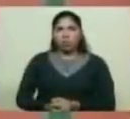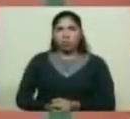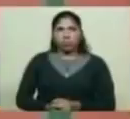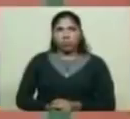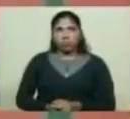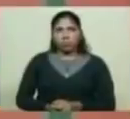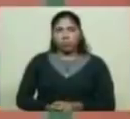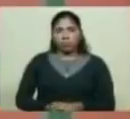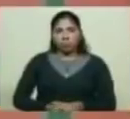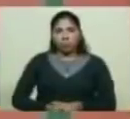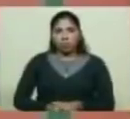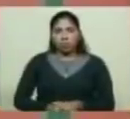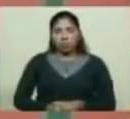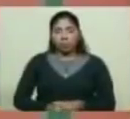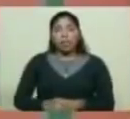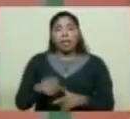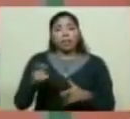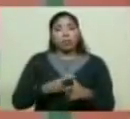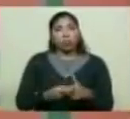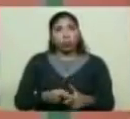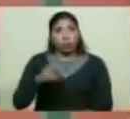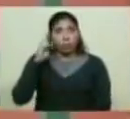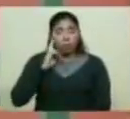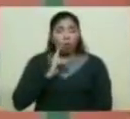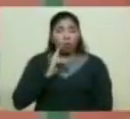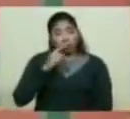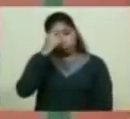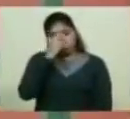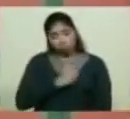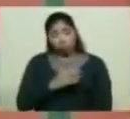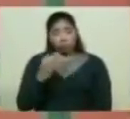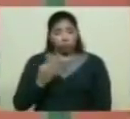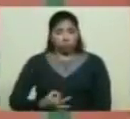y bolívar que era bolívar